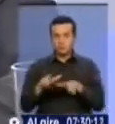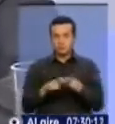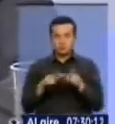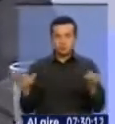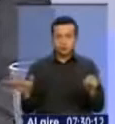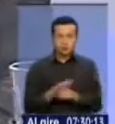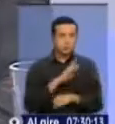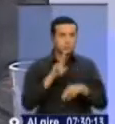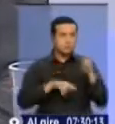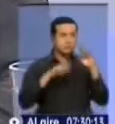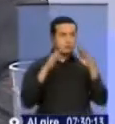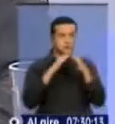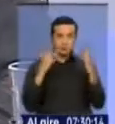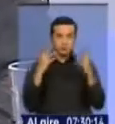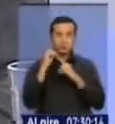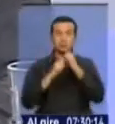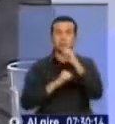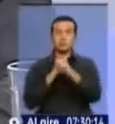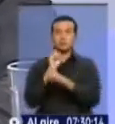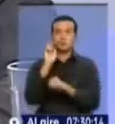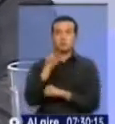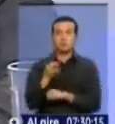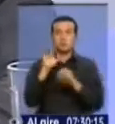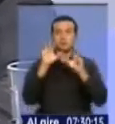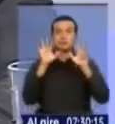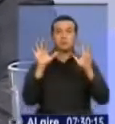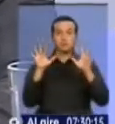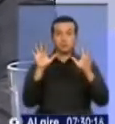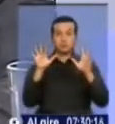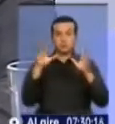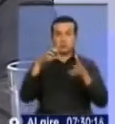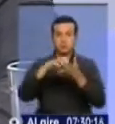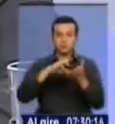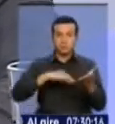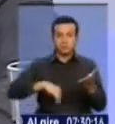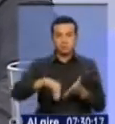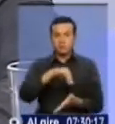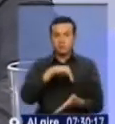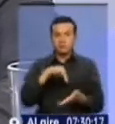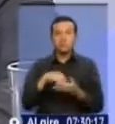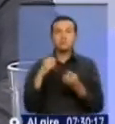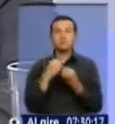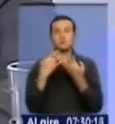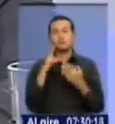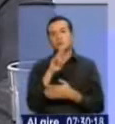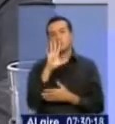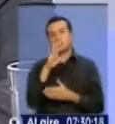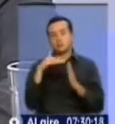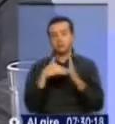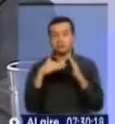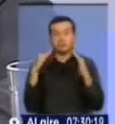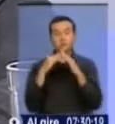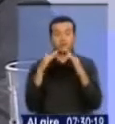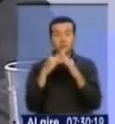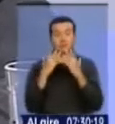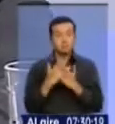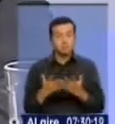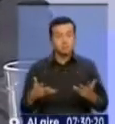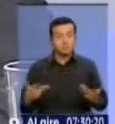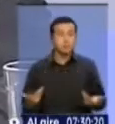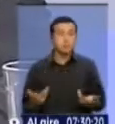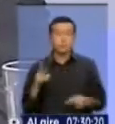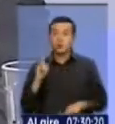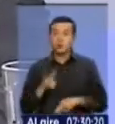asentamiento nosotros en el año 2008 hicimos solamente la provincia de manabí alrededor de 25.000 viviendas sin embargo